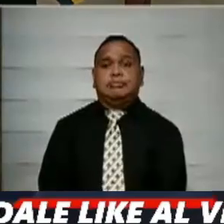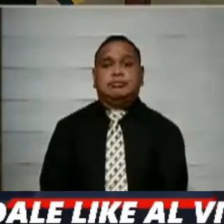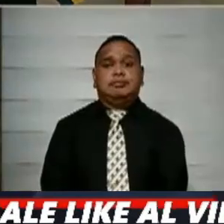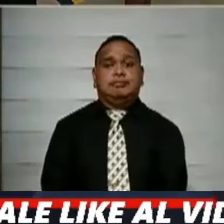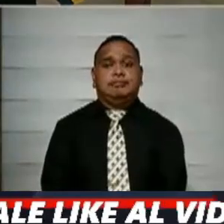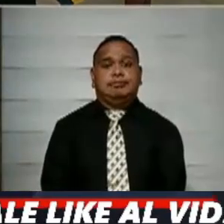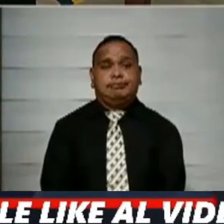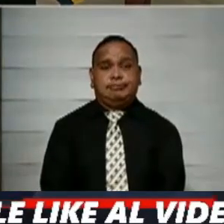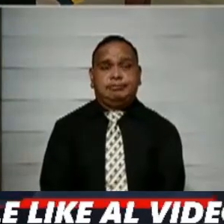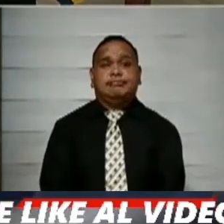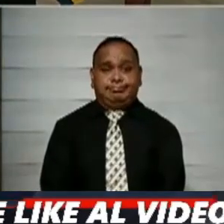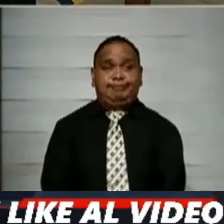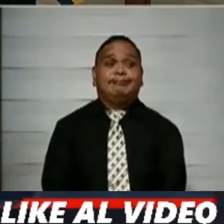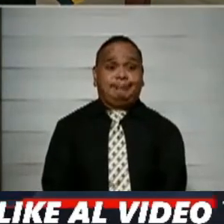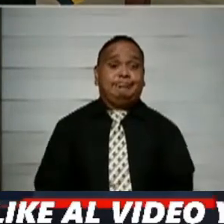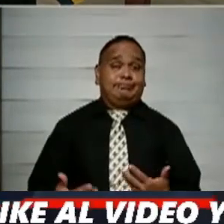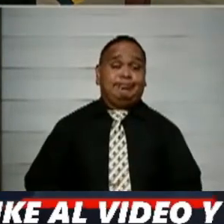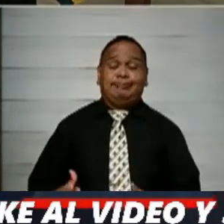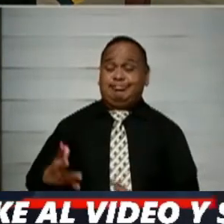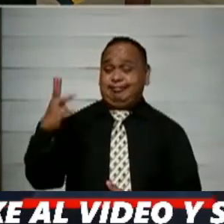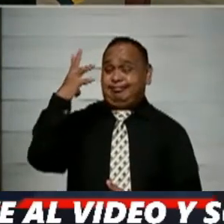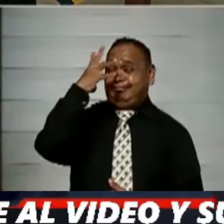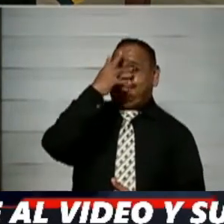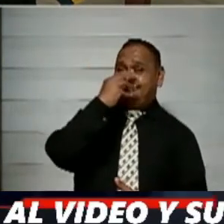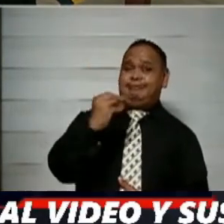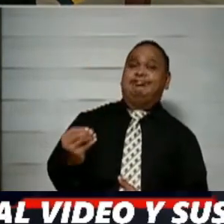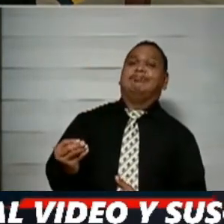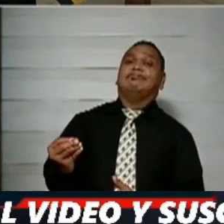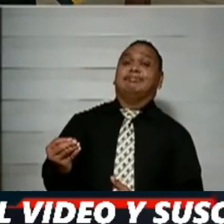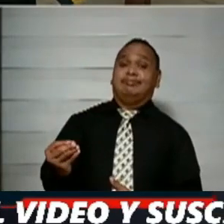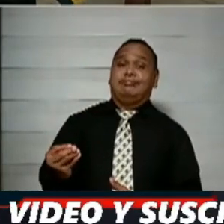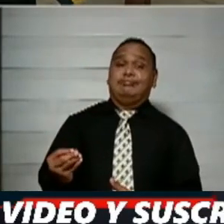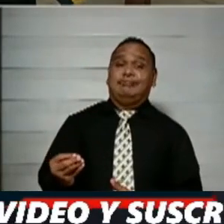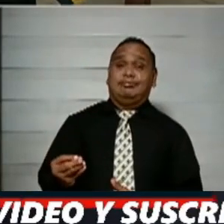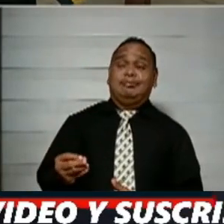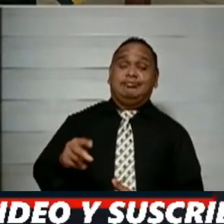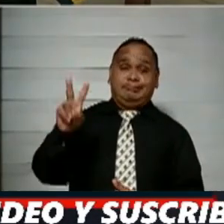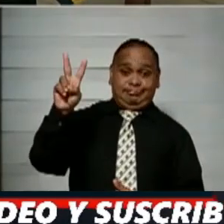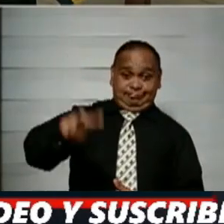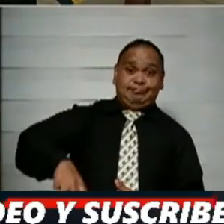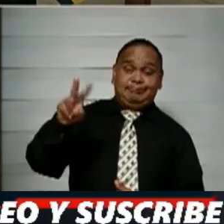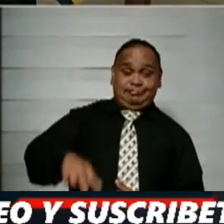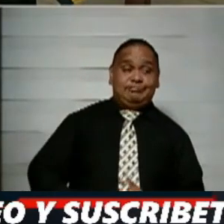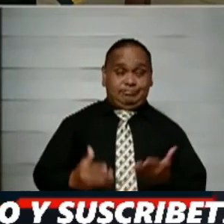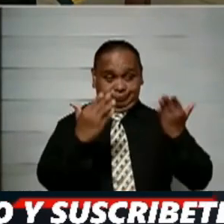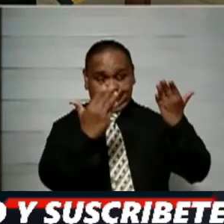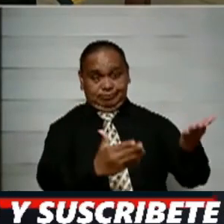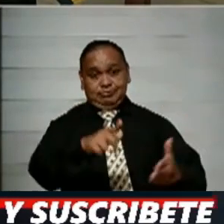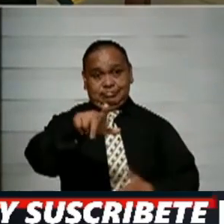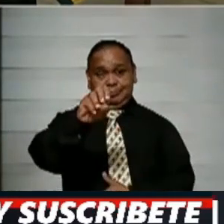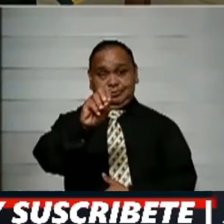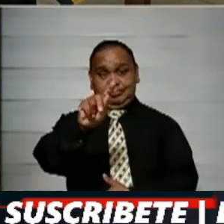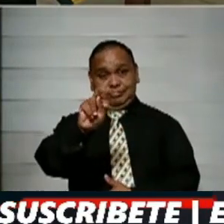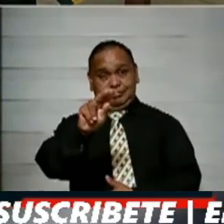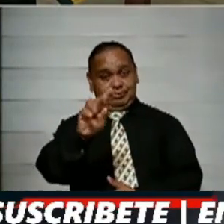Negocio al amparo del poder. No, qué chulada. Primero, tiene razón y es puntual Loré de Mola, se lo tenemos que